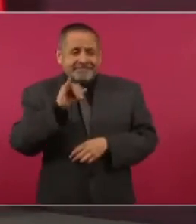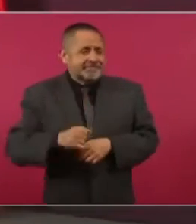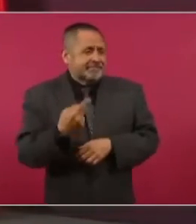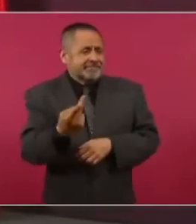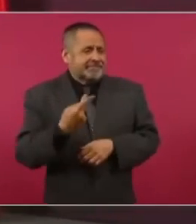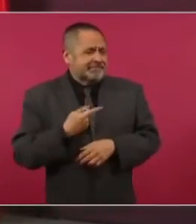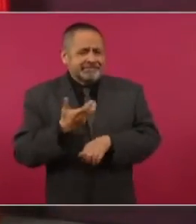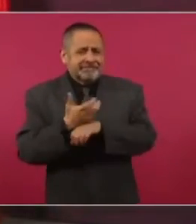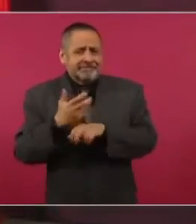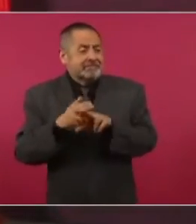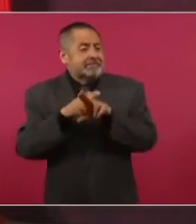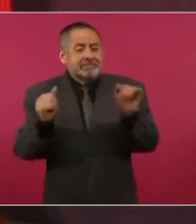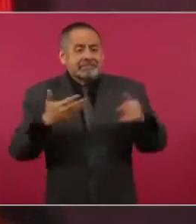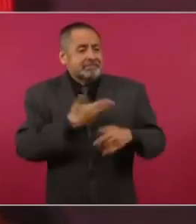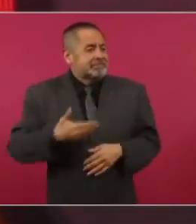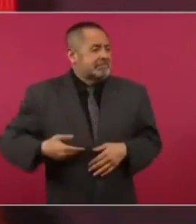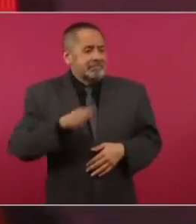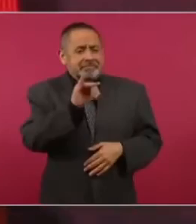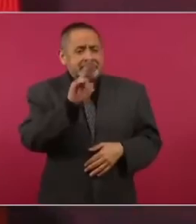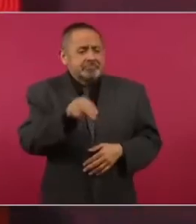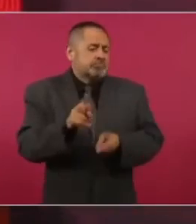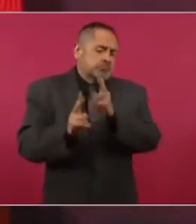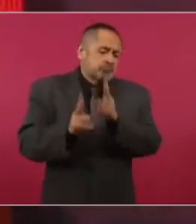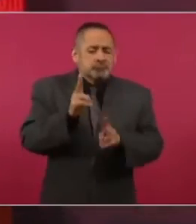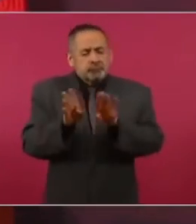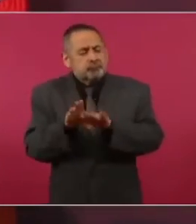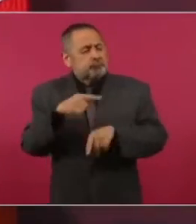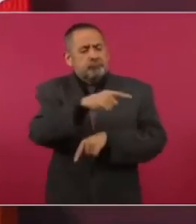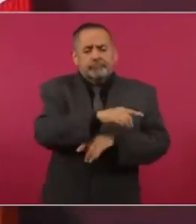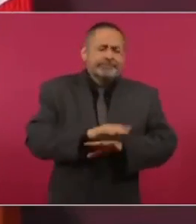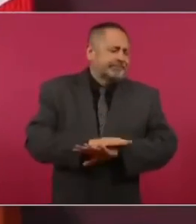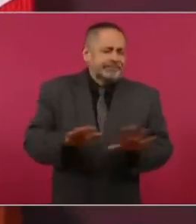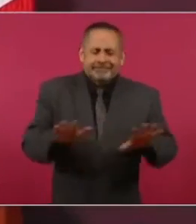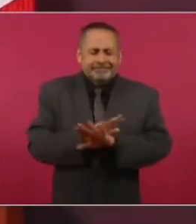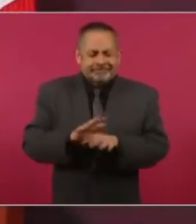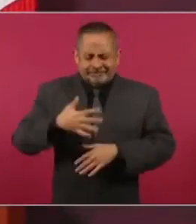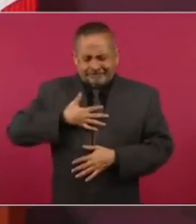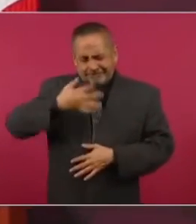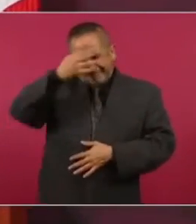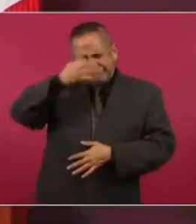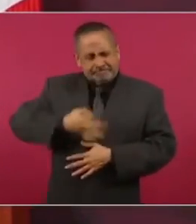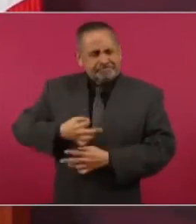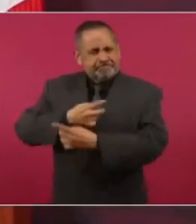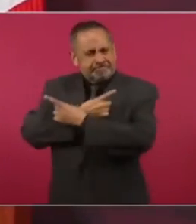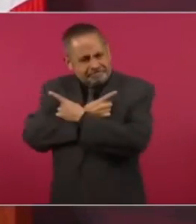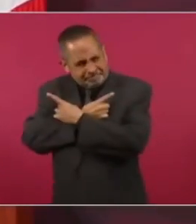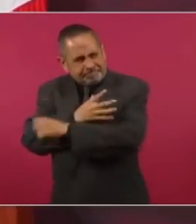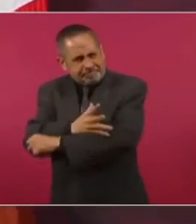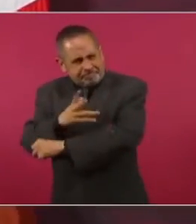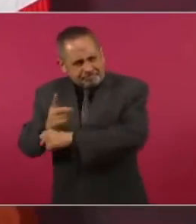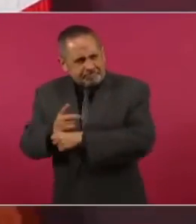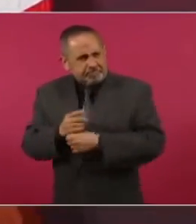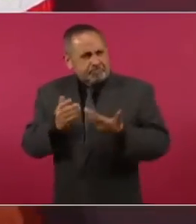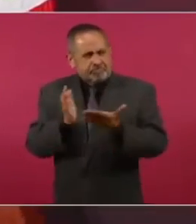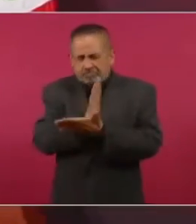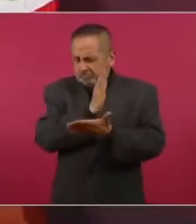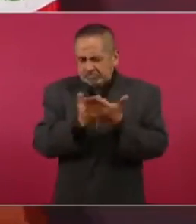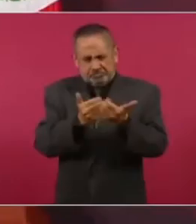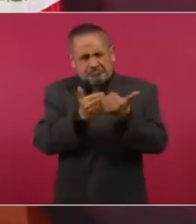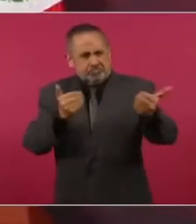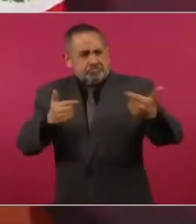desde luego ni con el presidente Biden. Es una cuestión de decoro, de principios, de independencia.